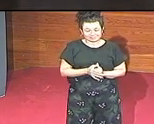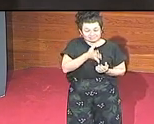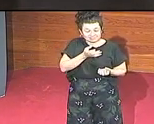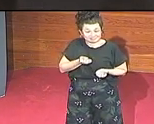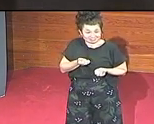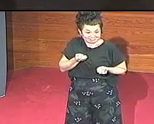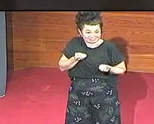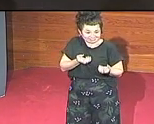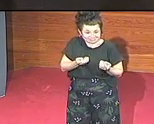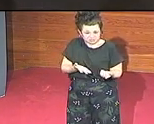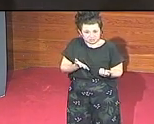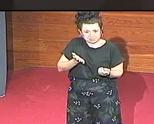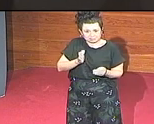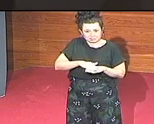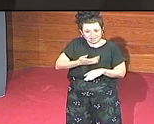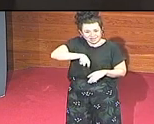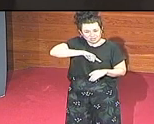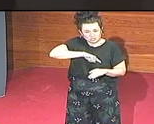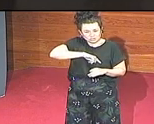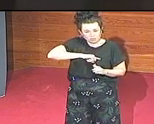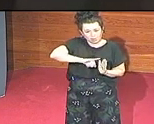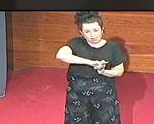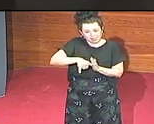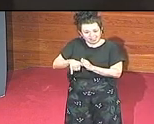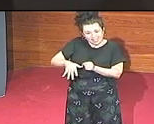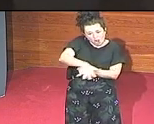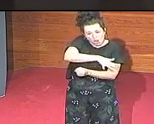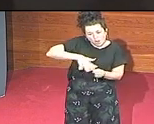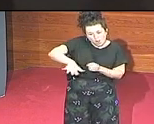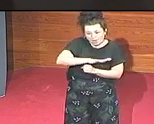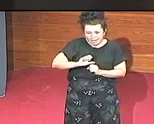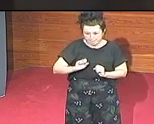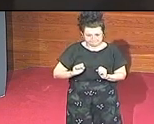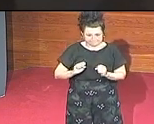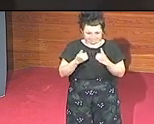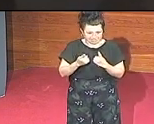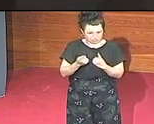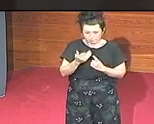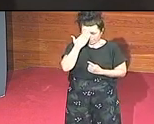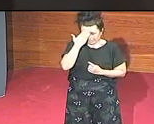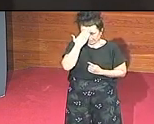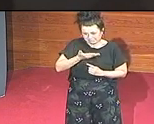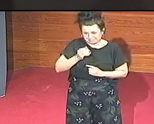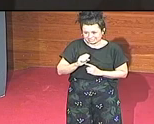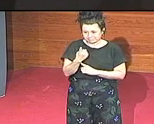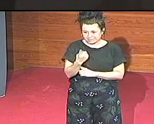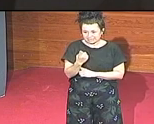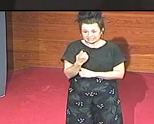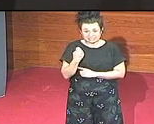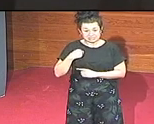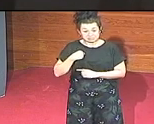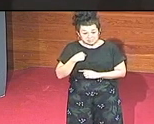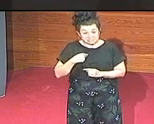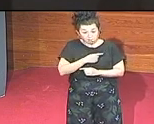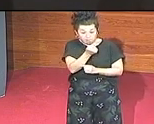nosotros lo local es lo es lo primero entonces bueno pues igual que dice el de arcaya pues